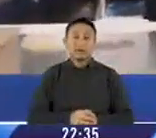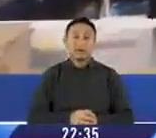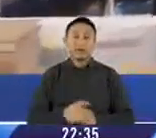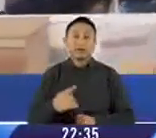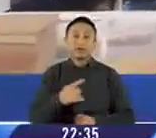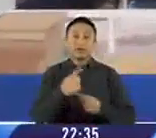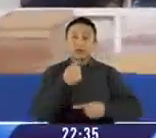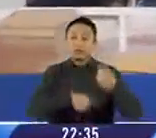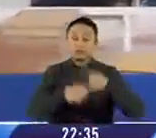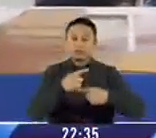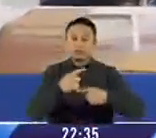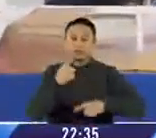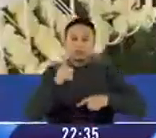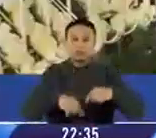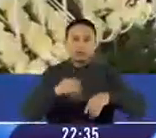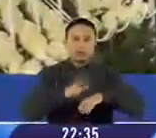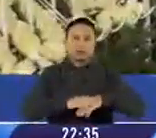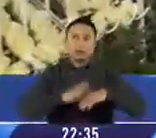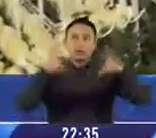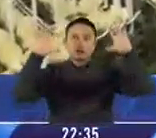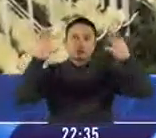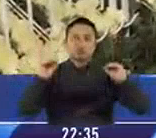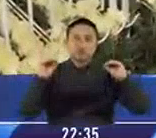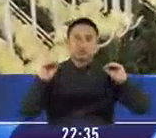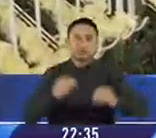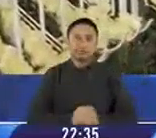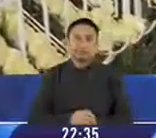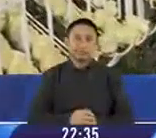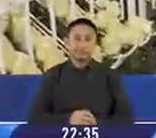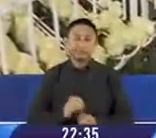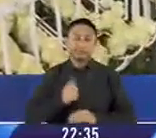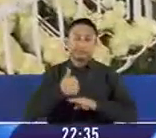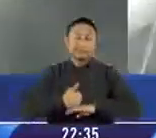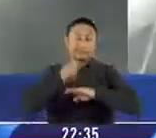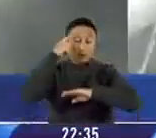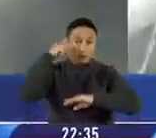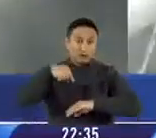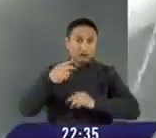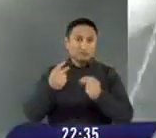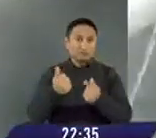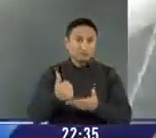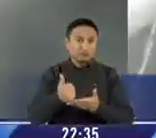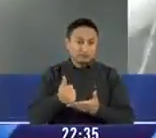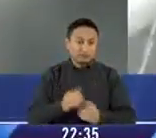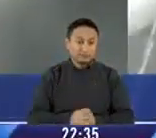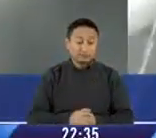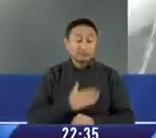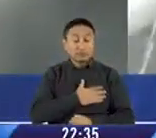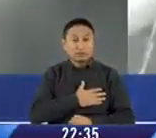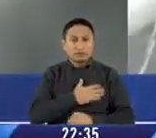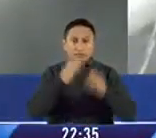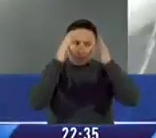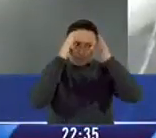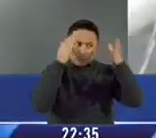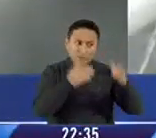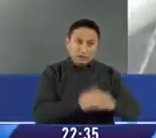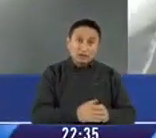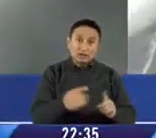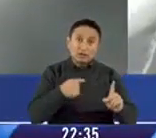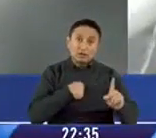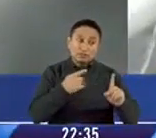de comercialización, explica. Por lo que esperan una solución desde el gobierno. Que nos tomen en cuenta para ver si nos